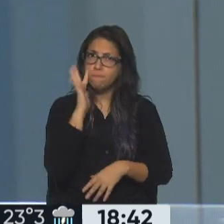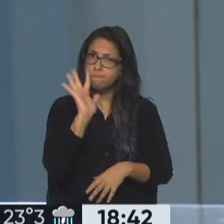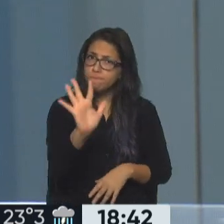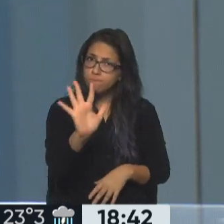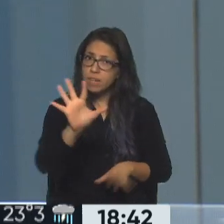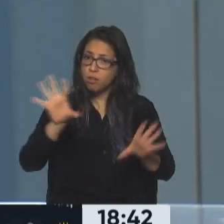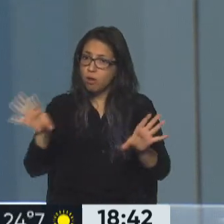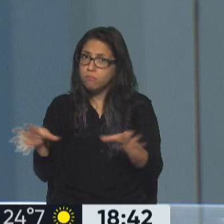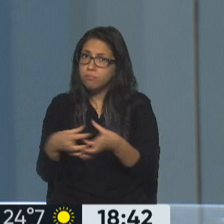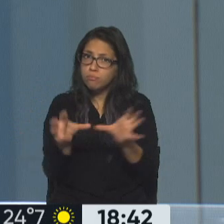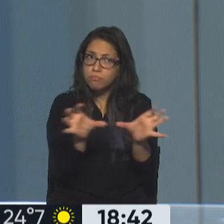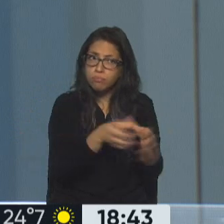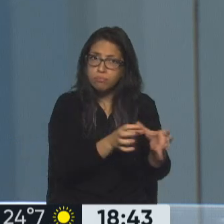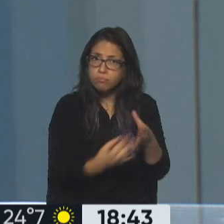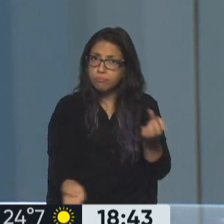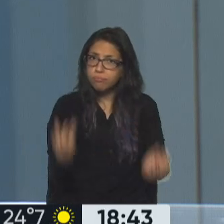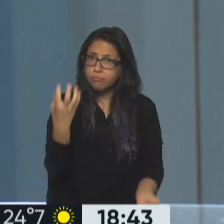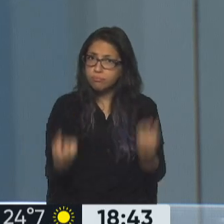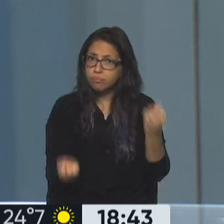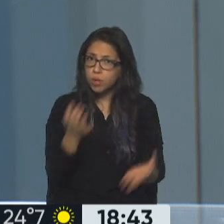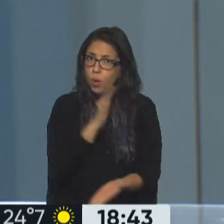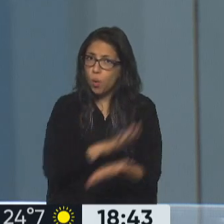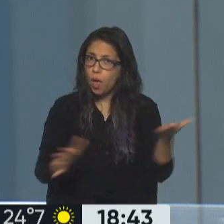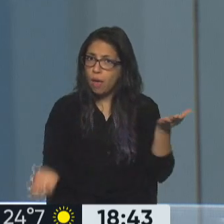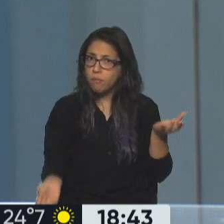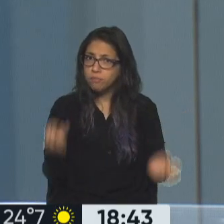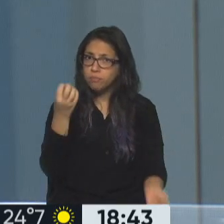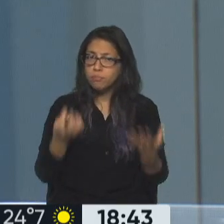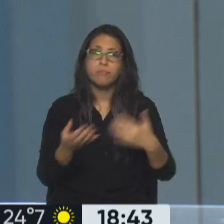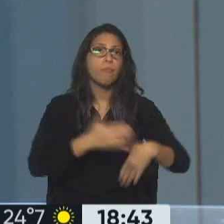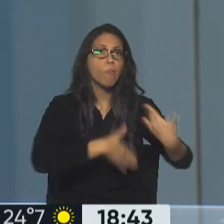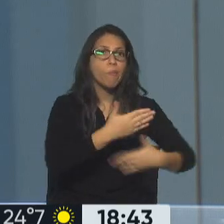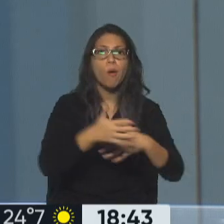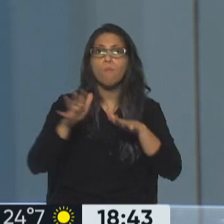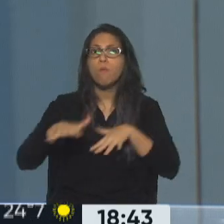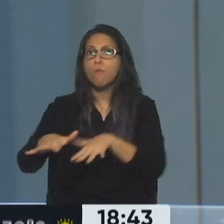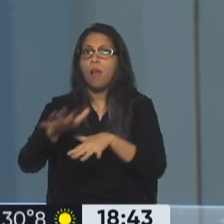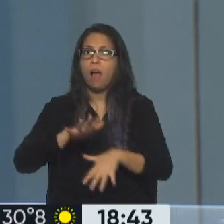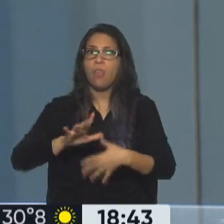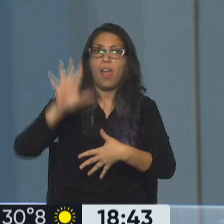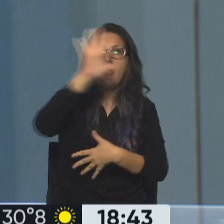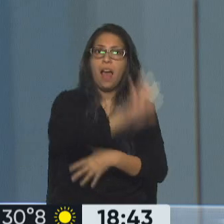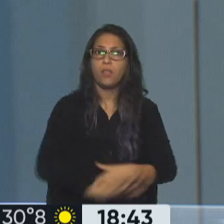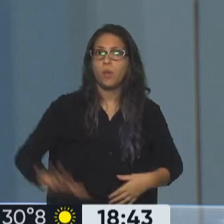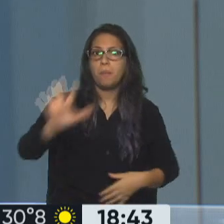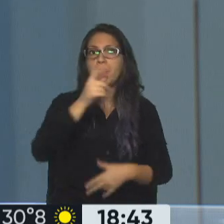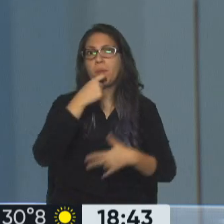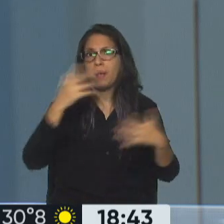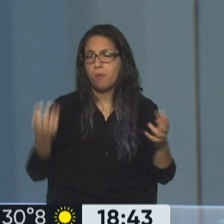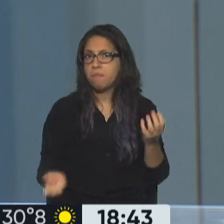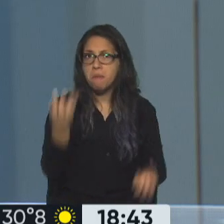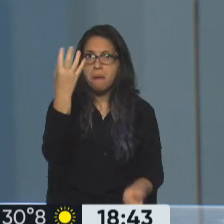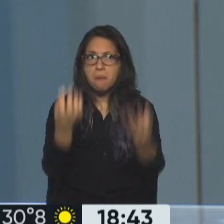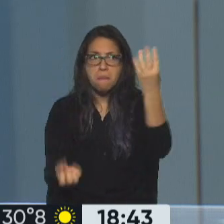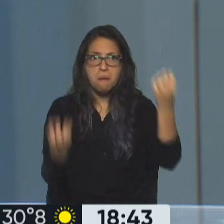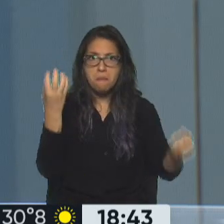estas coaliciones se van generando que representan a los movimientos populares o al progresismo en la región y luego la imposibilidad por